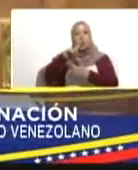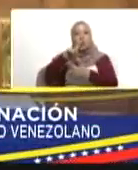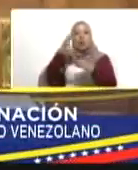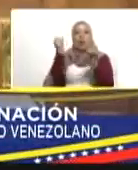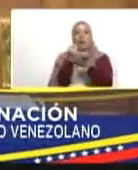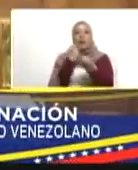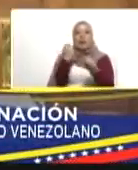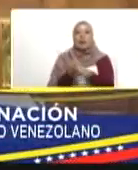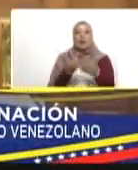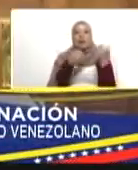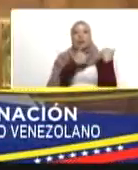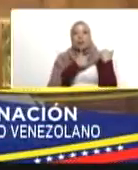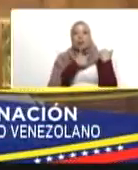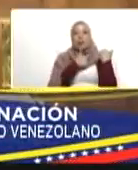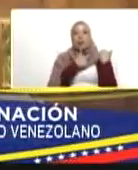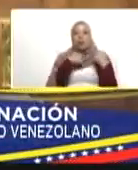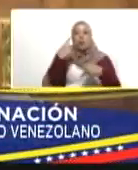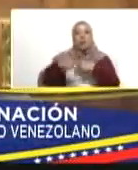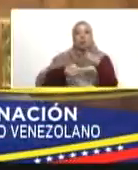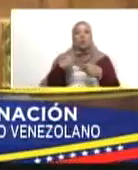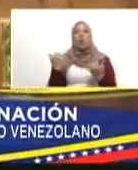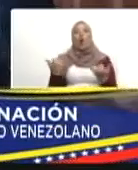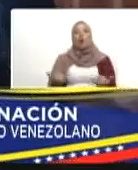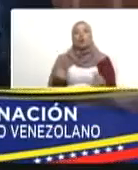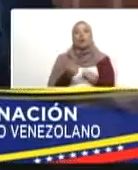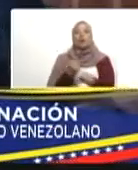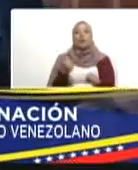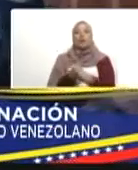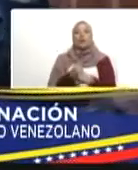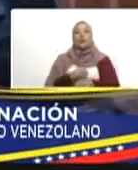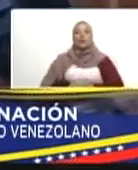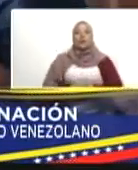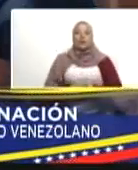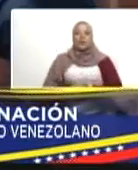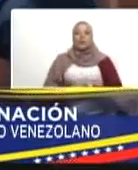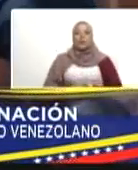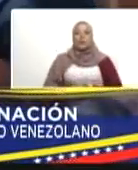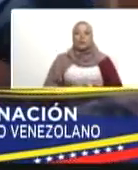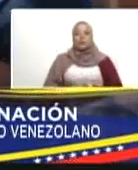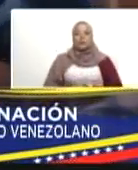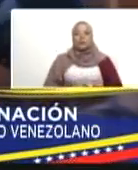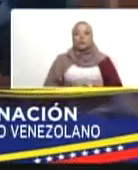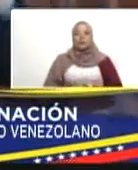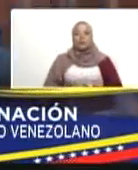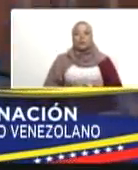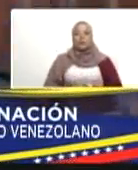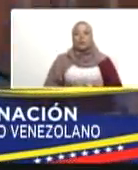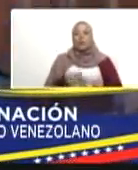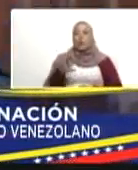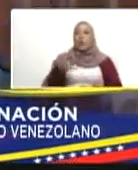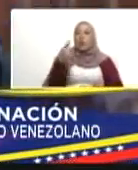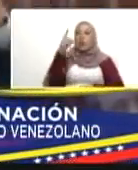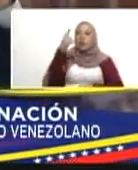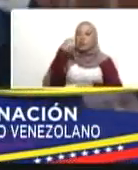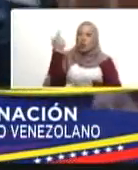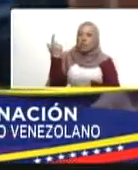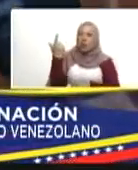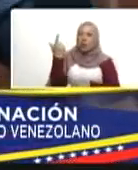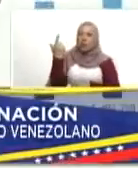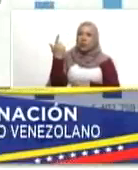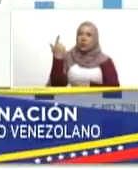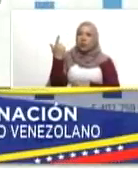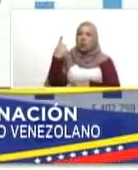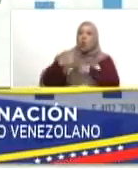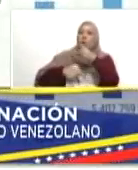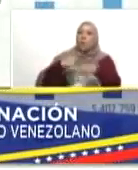tiene el rebaño más grande en el continente y esas barras raras que se veían allí era